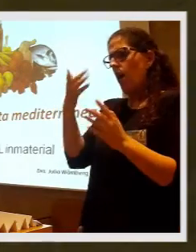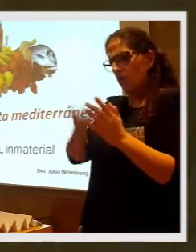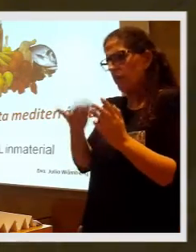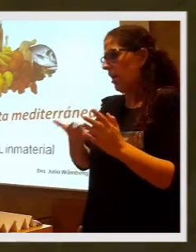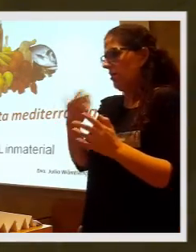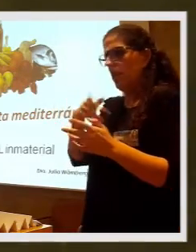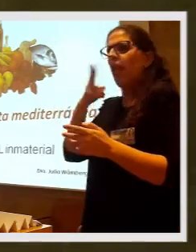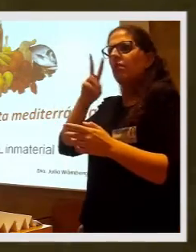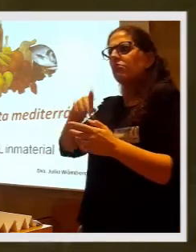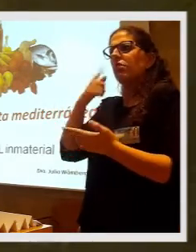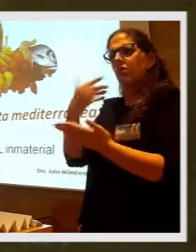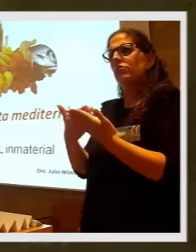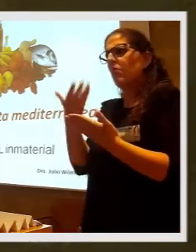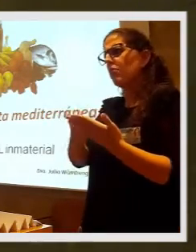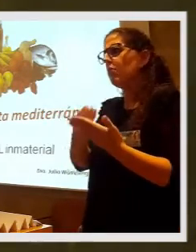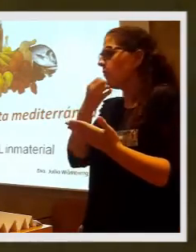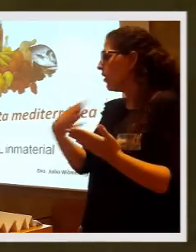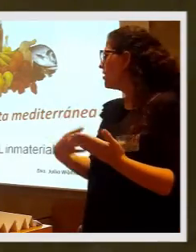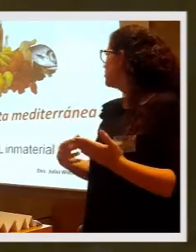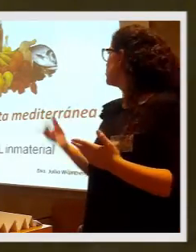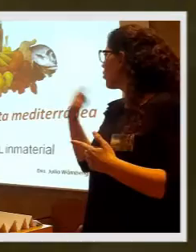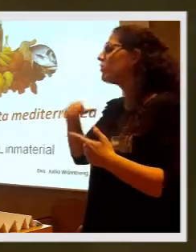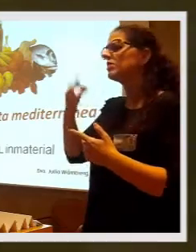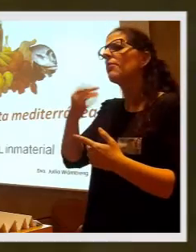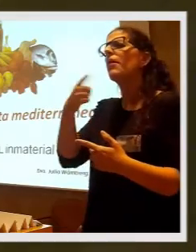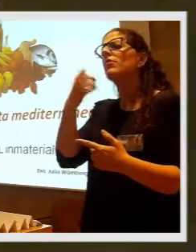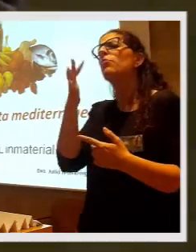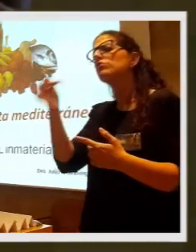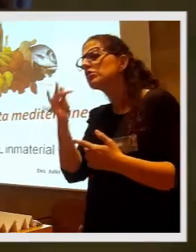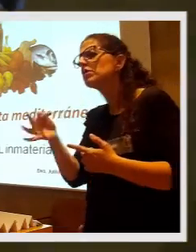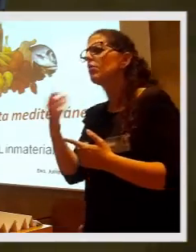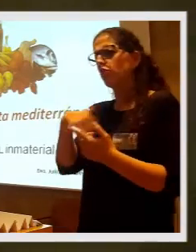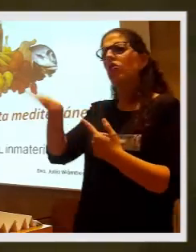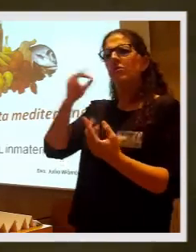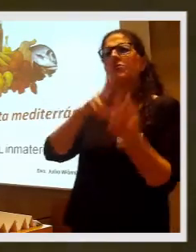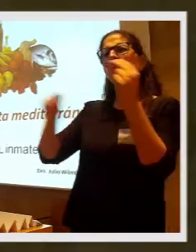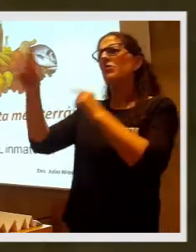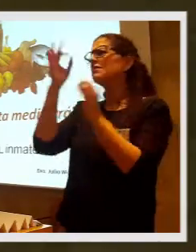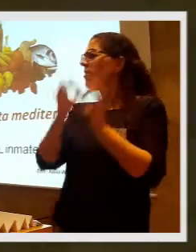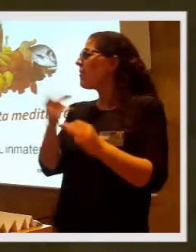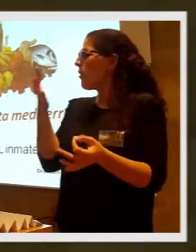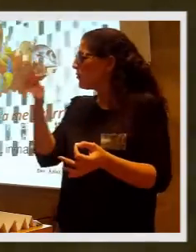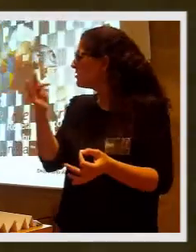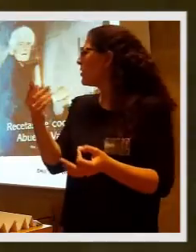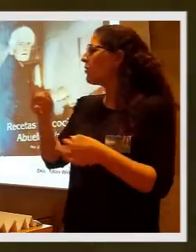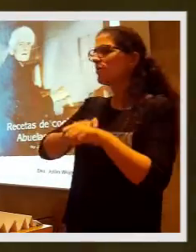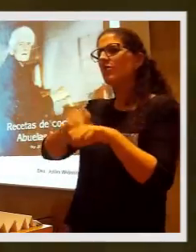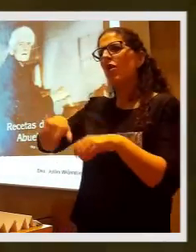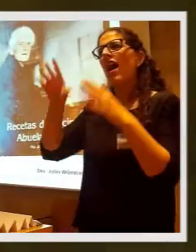es. Y si hasta hace no mucho hablábamos con ella sabiendo que tenía unos efectos probablemente muy importantes, no quería dejar de